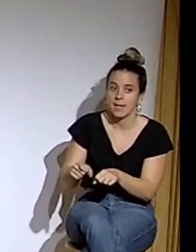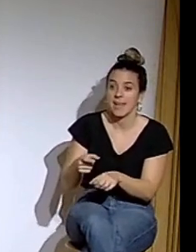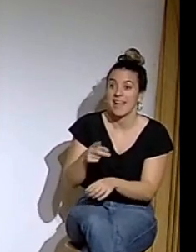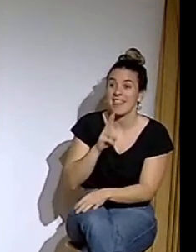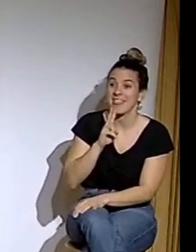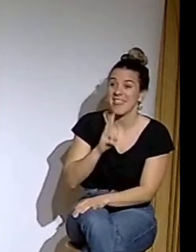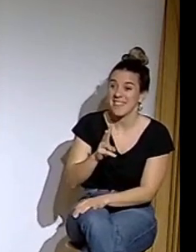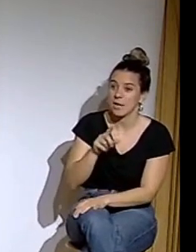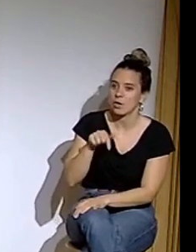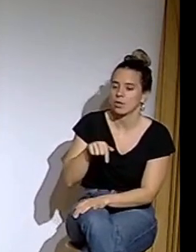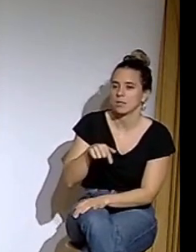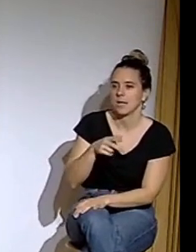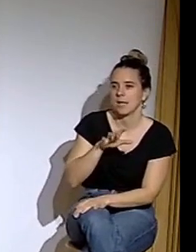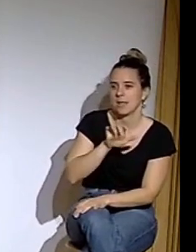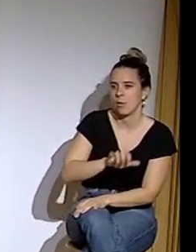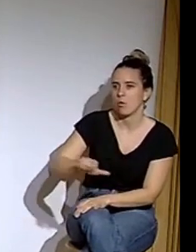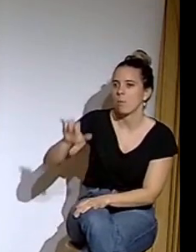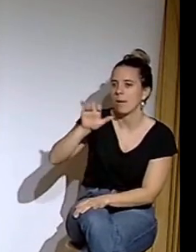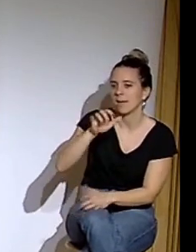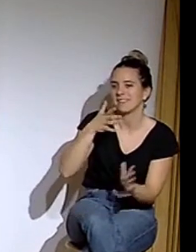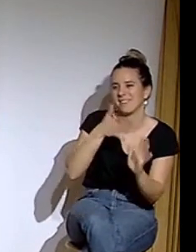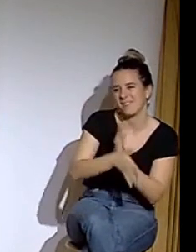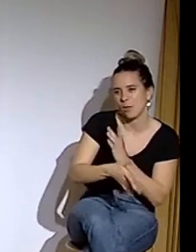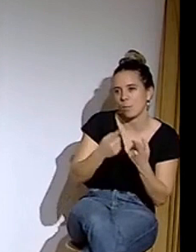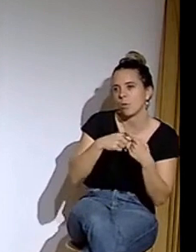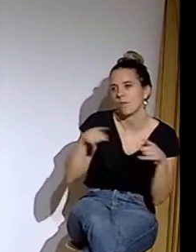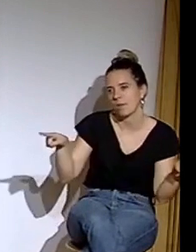desde Europa significa muy diferente